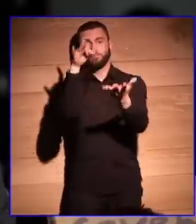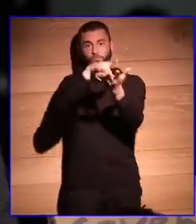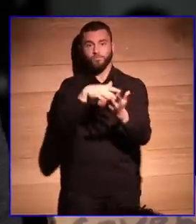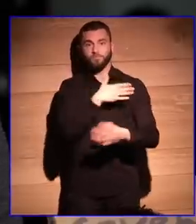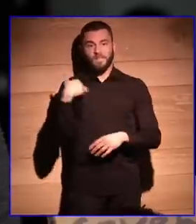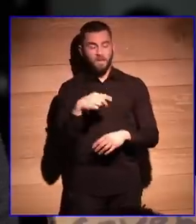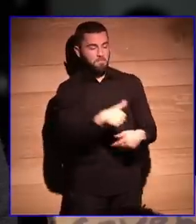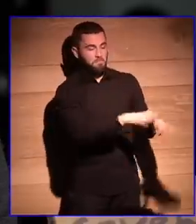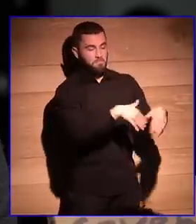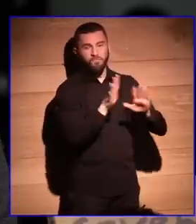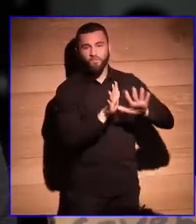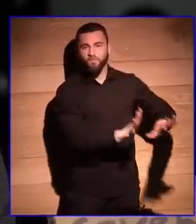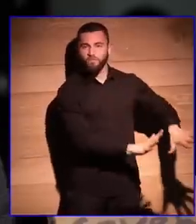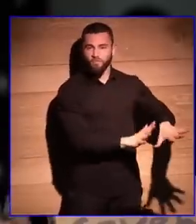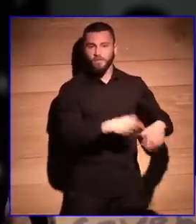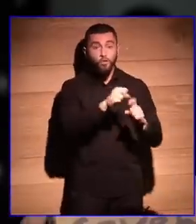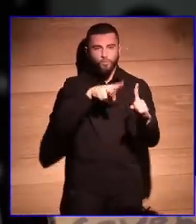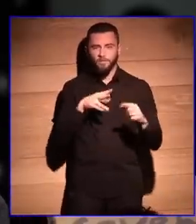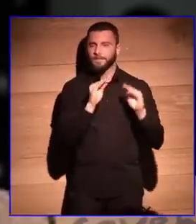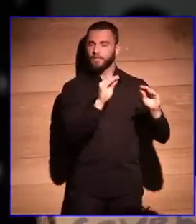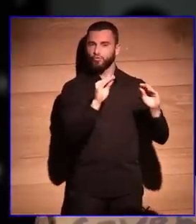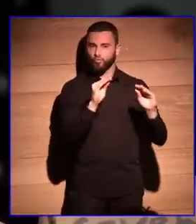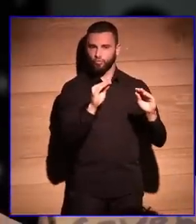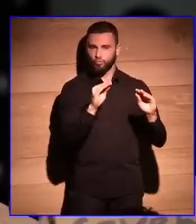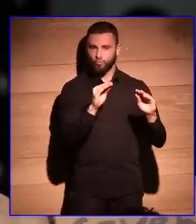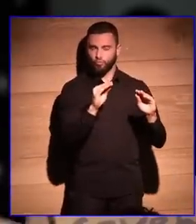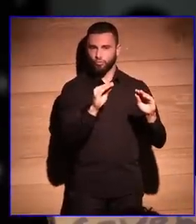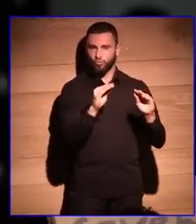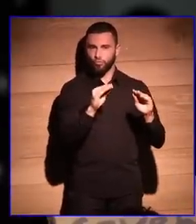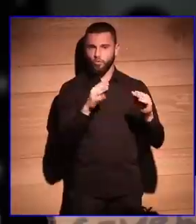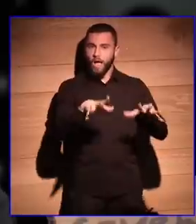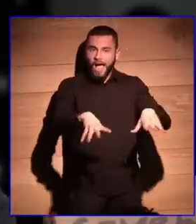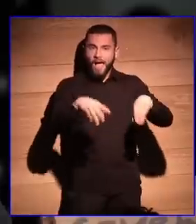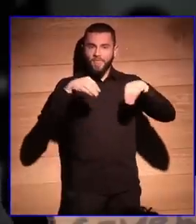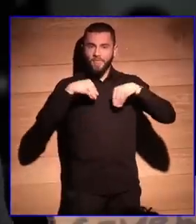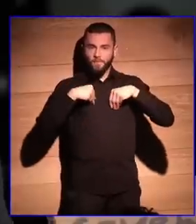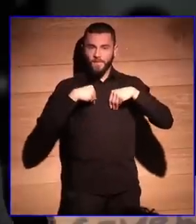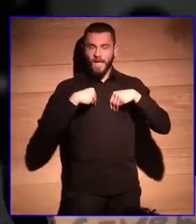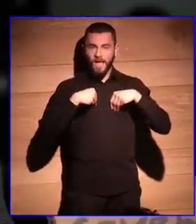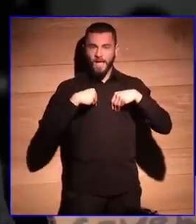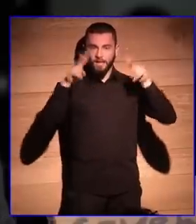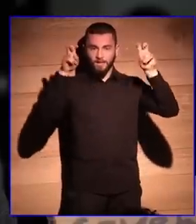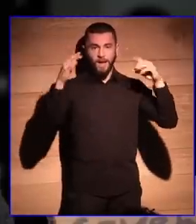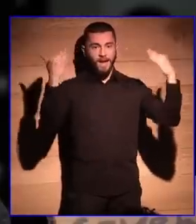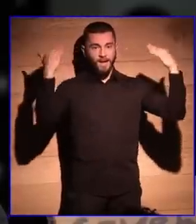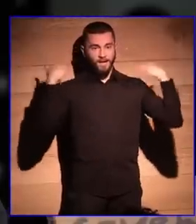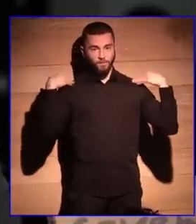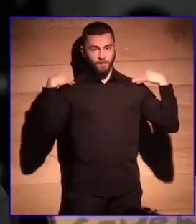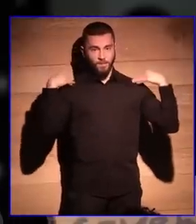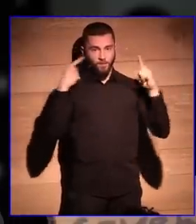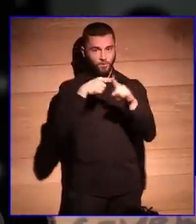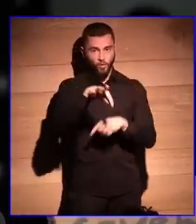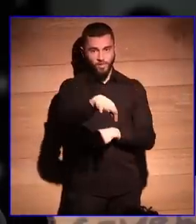Ozymandias, desde su punto de vista, digamos que arrostra o asume la responsabilidad de tomar una